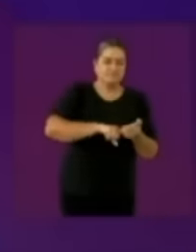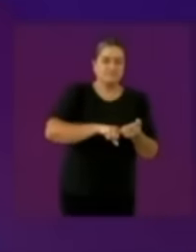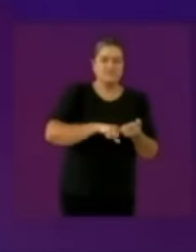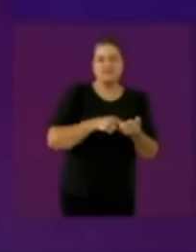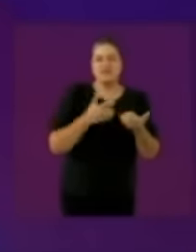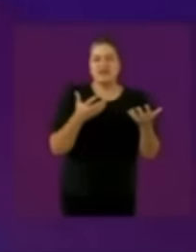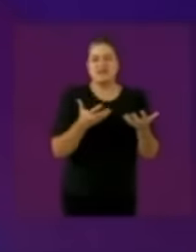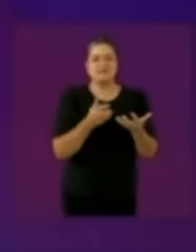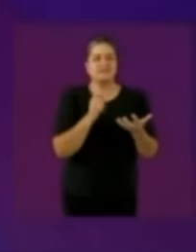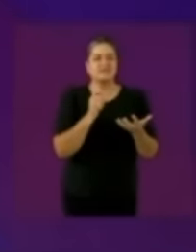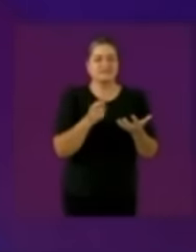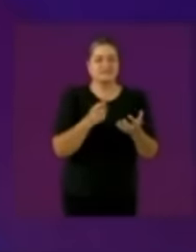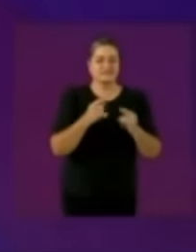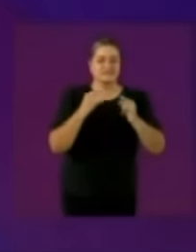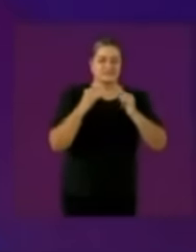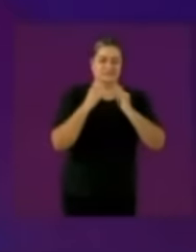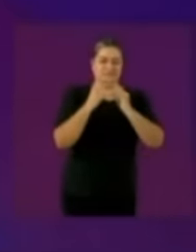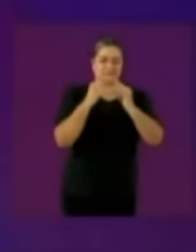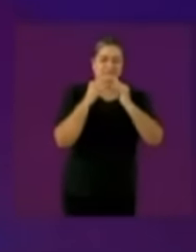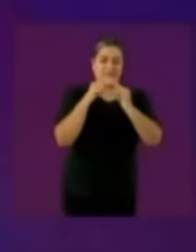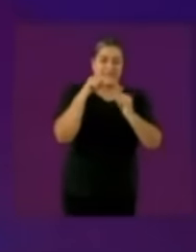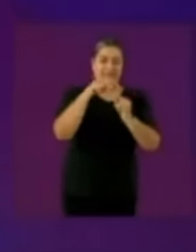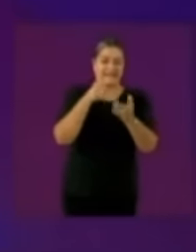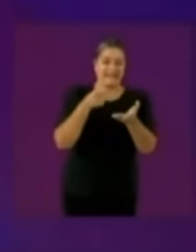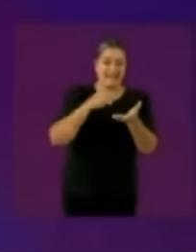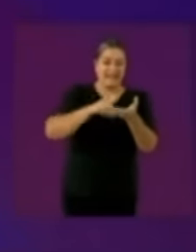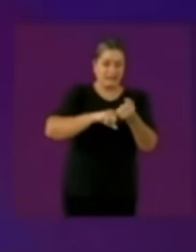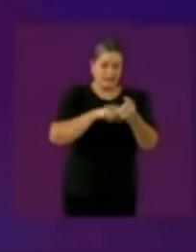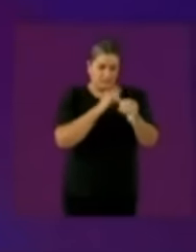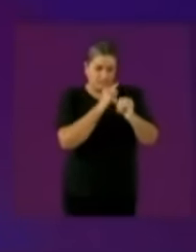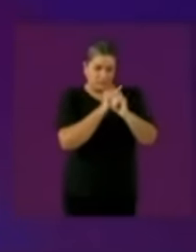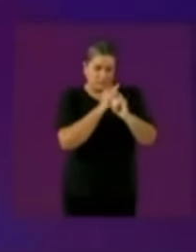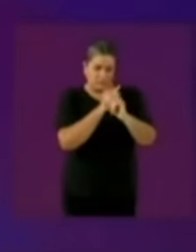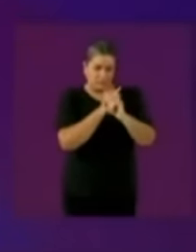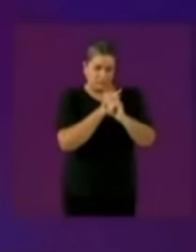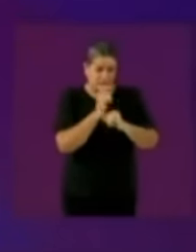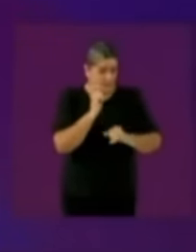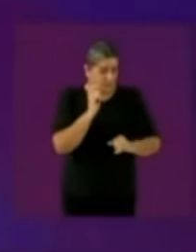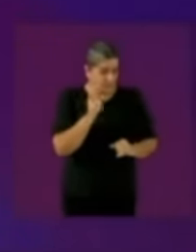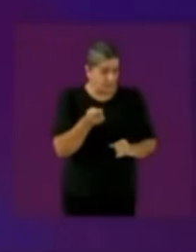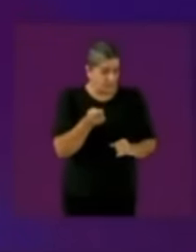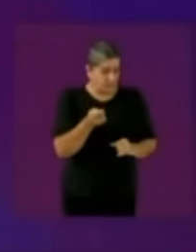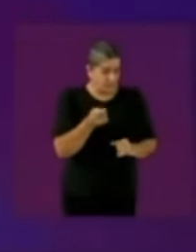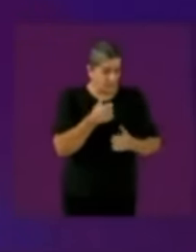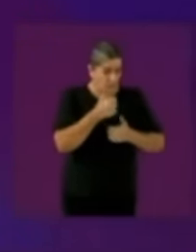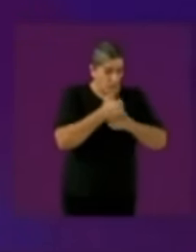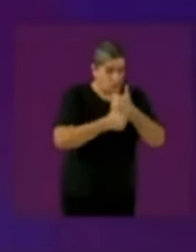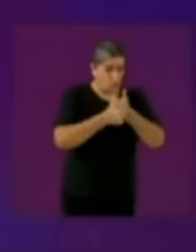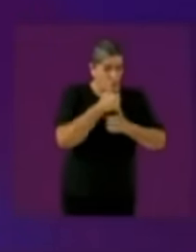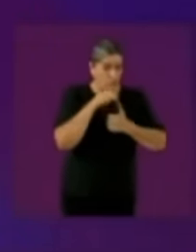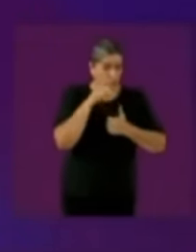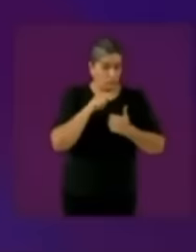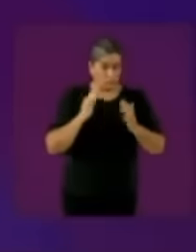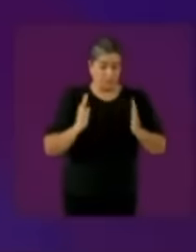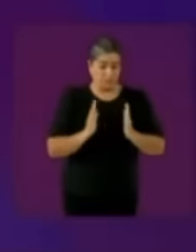autónomos. O sea, ahora resulta que esta candidata del PRIAN, no me extraña, por